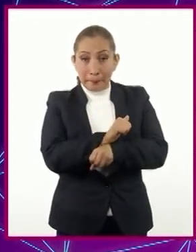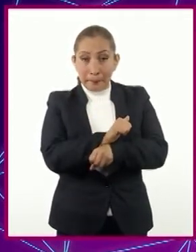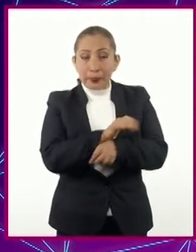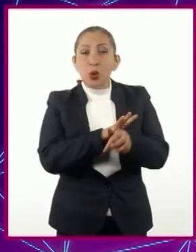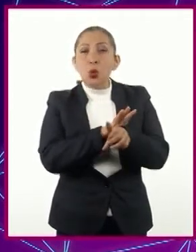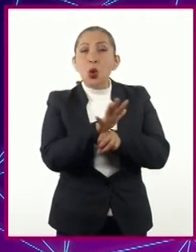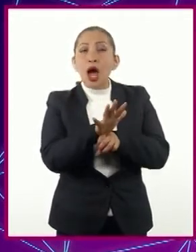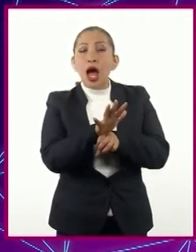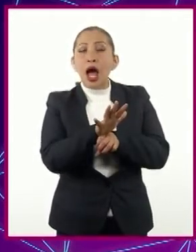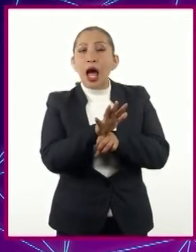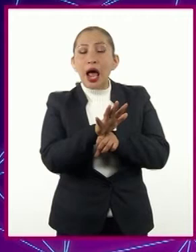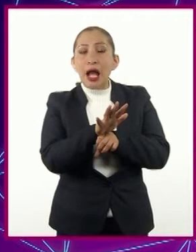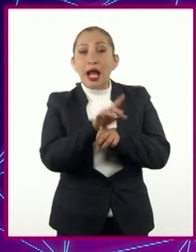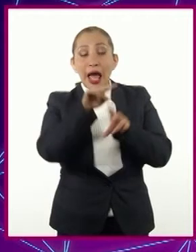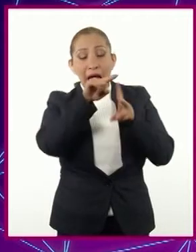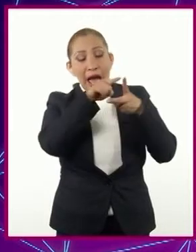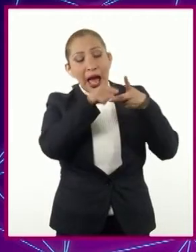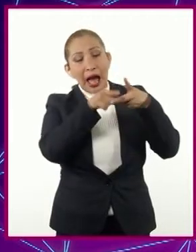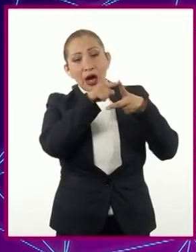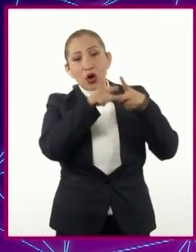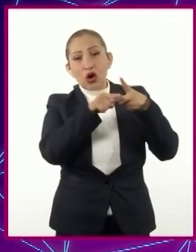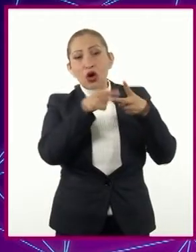el ángulo de observación gamma?